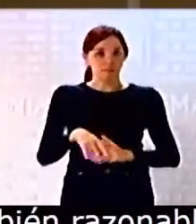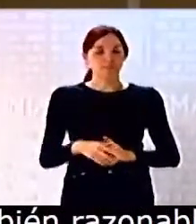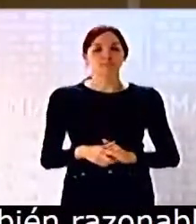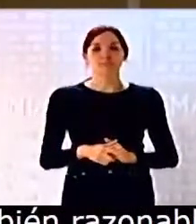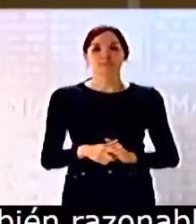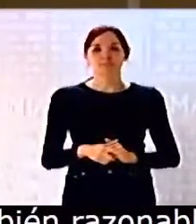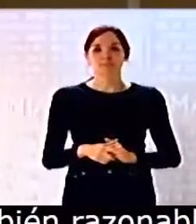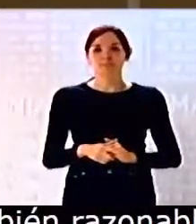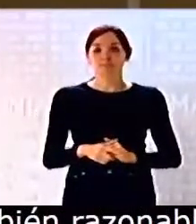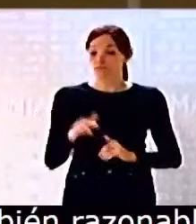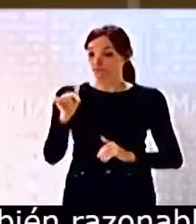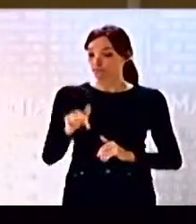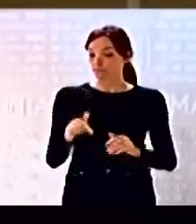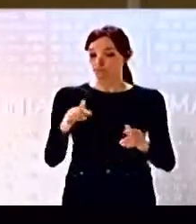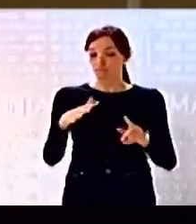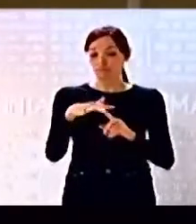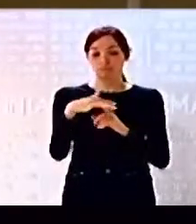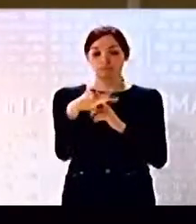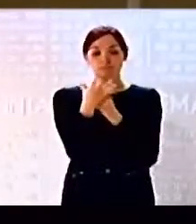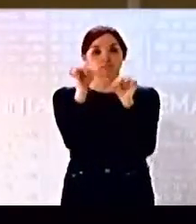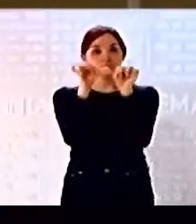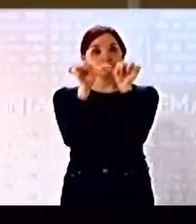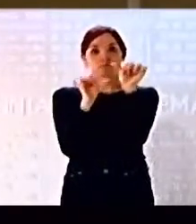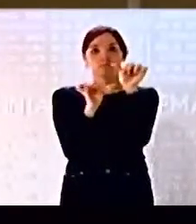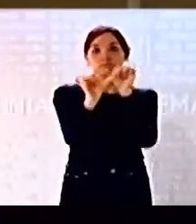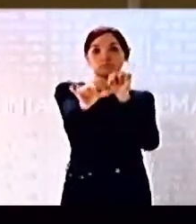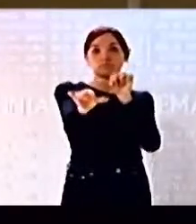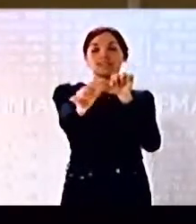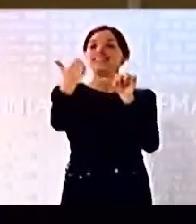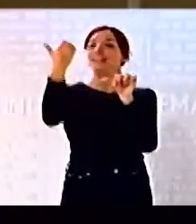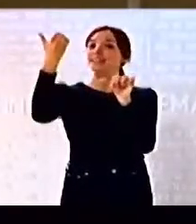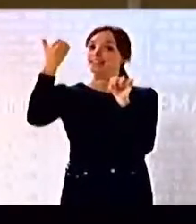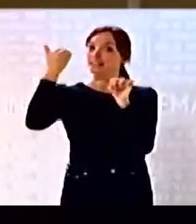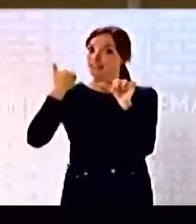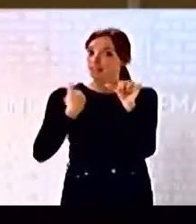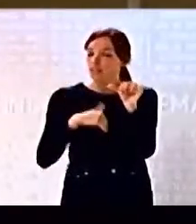Este es el punto de partida, es un punto de partida en el que ya se ha tenido que ver